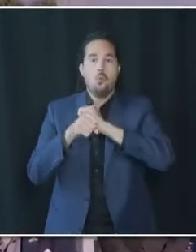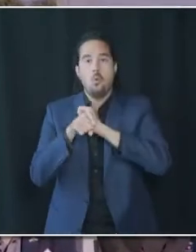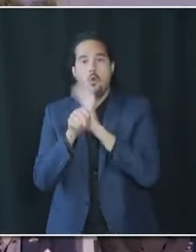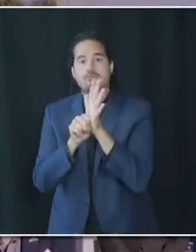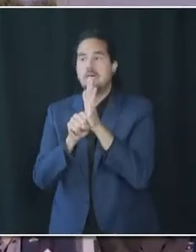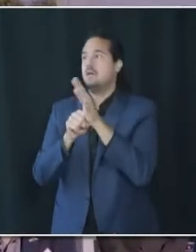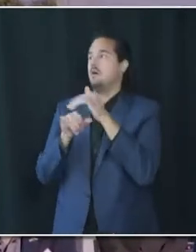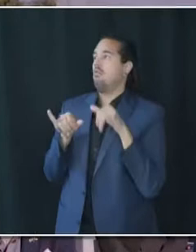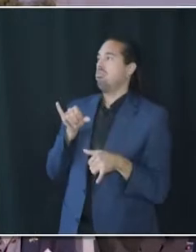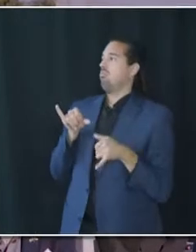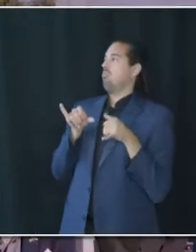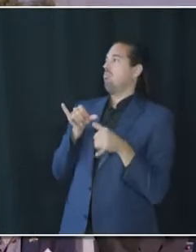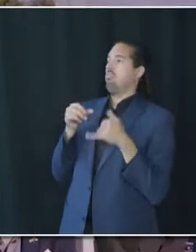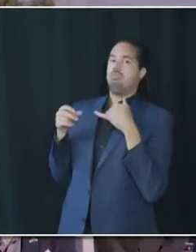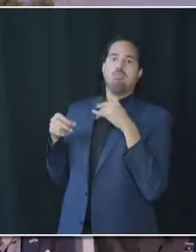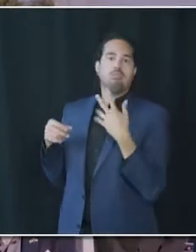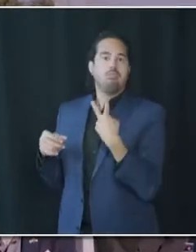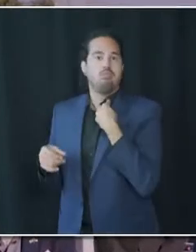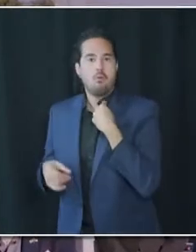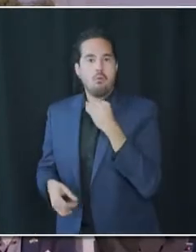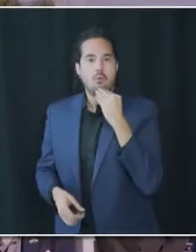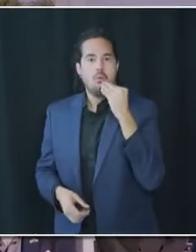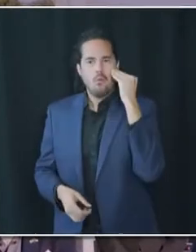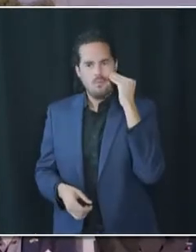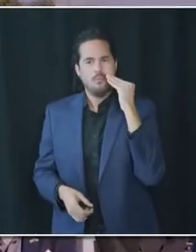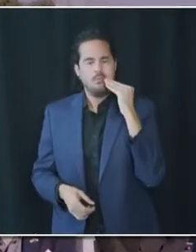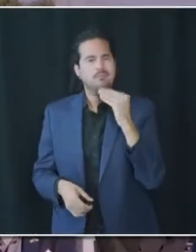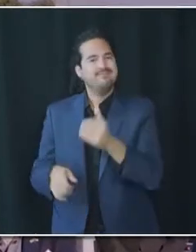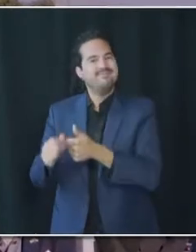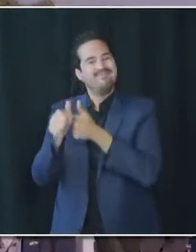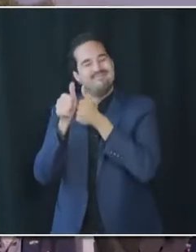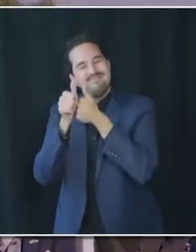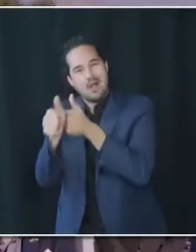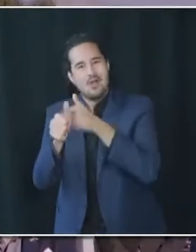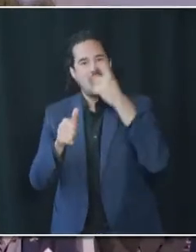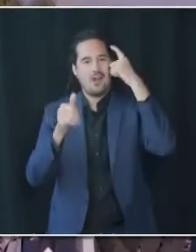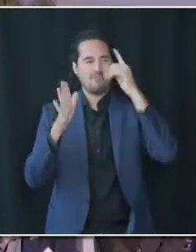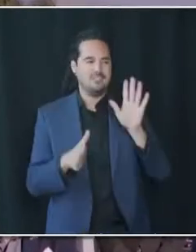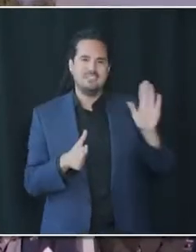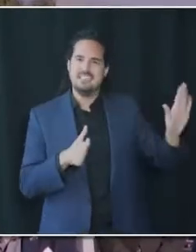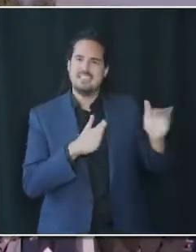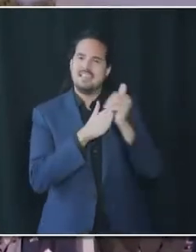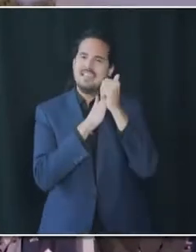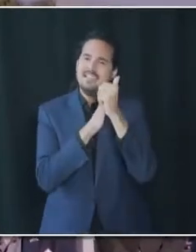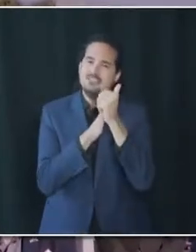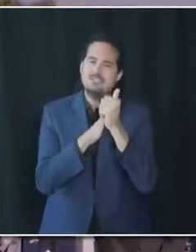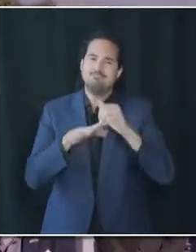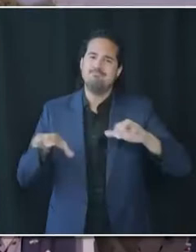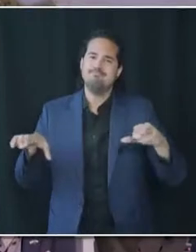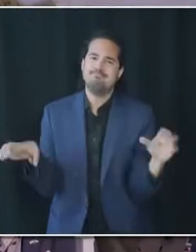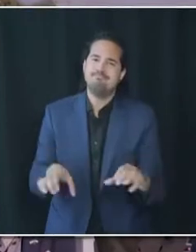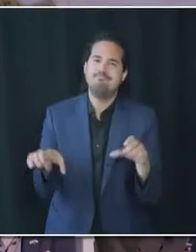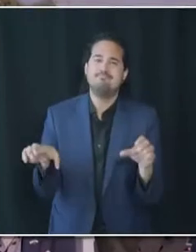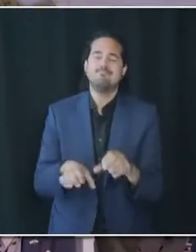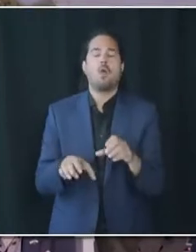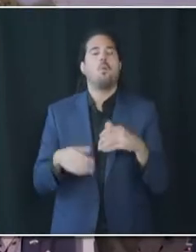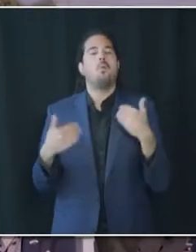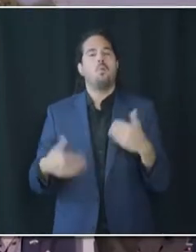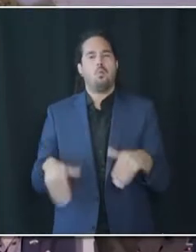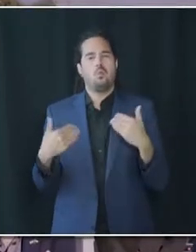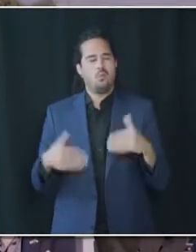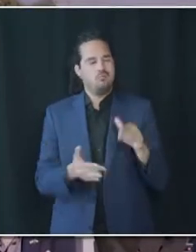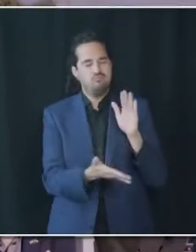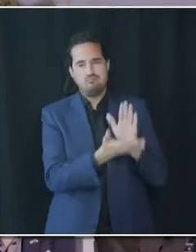cansados de este virus pero estamos haciendo lo correcto en california bajo liderazgo al gobernador news am hemos